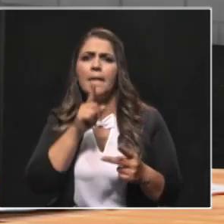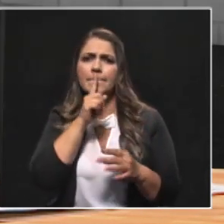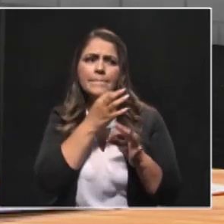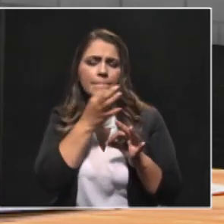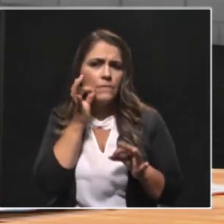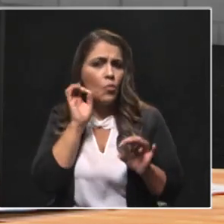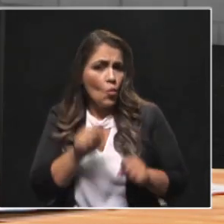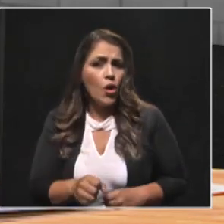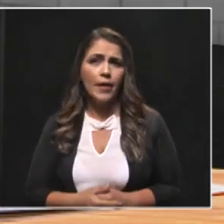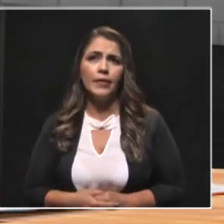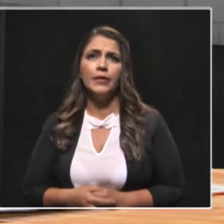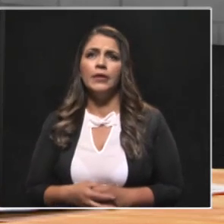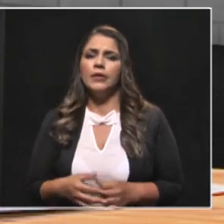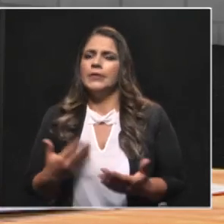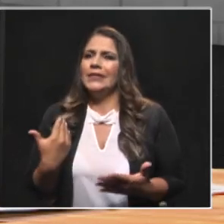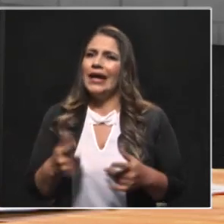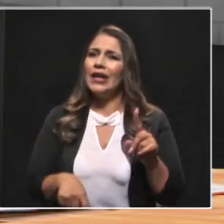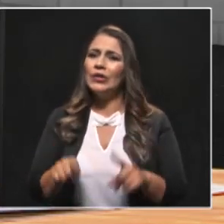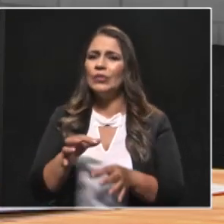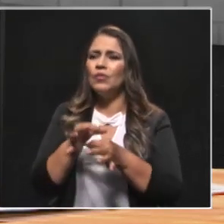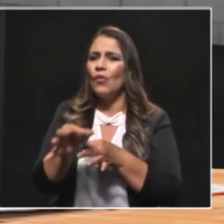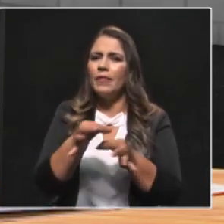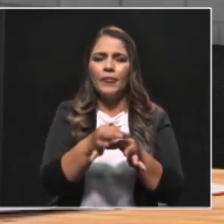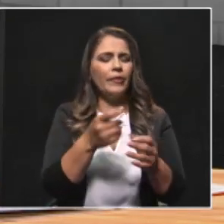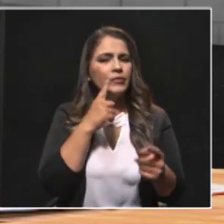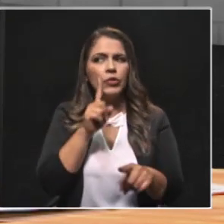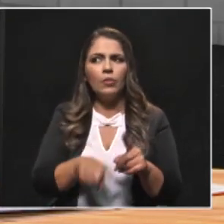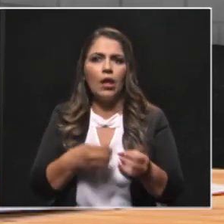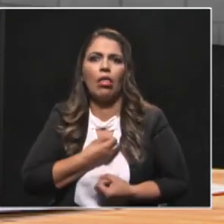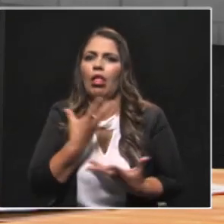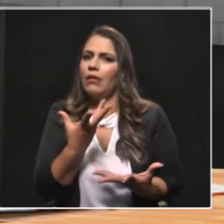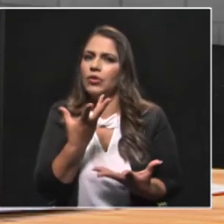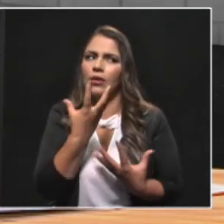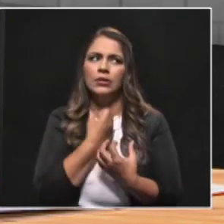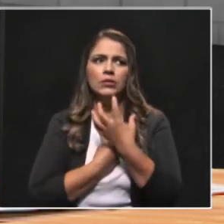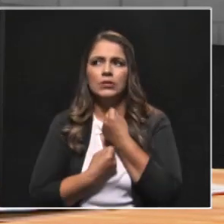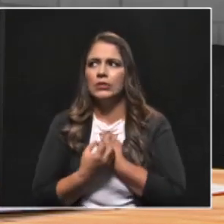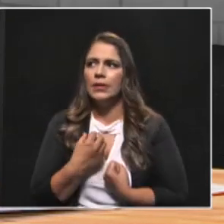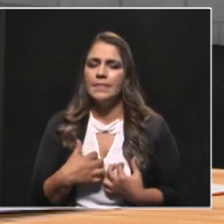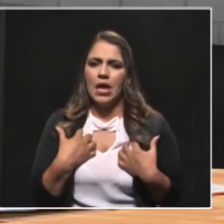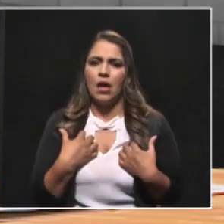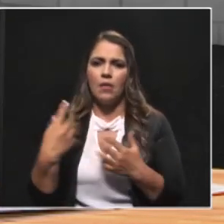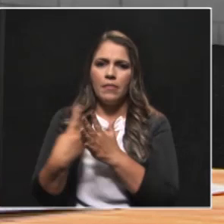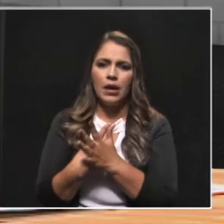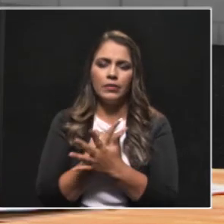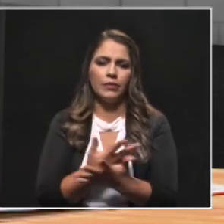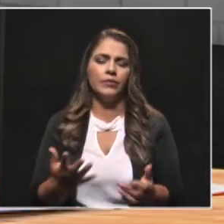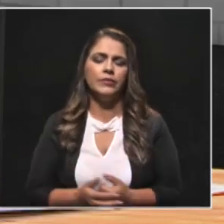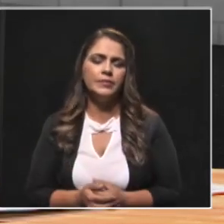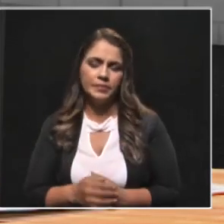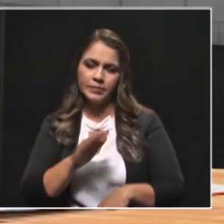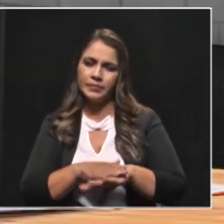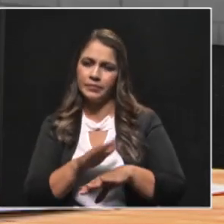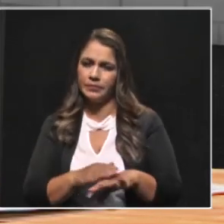anónima, porque entendemos que en ciertos municipios donde hay problemas de orden público puede haber miedo de hacer esos reportes.